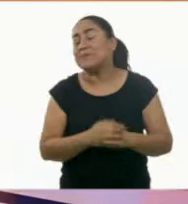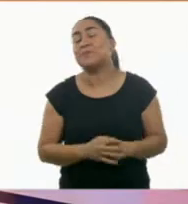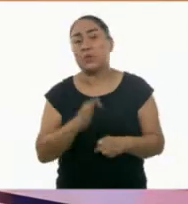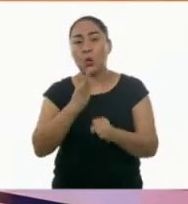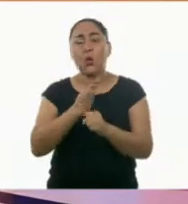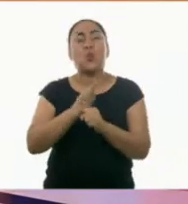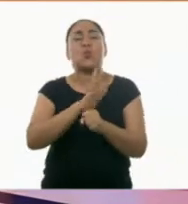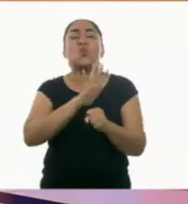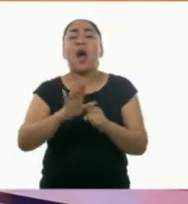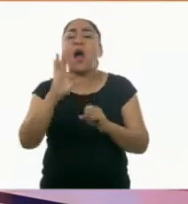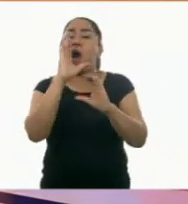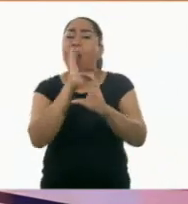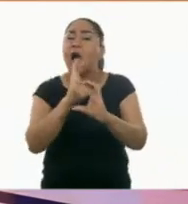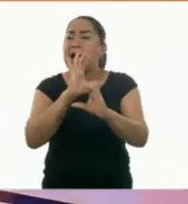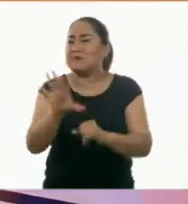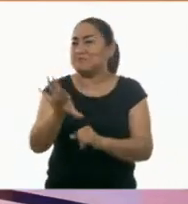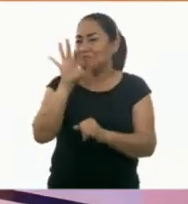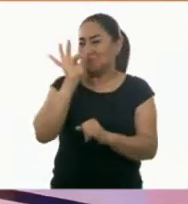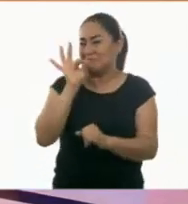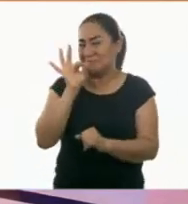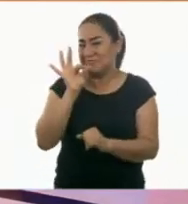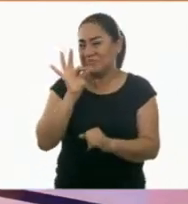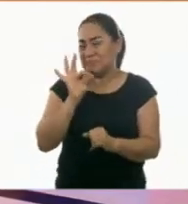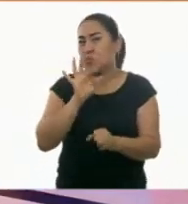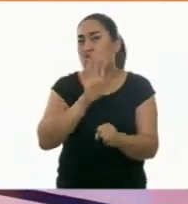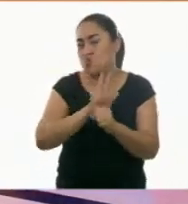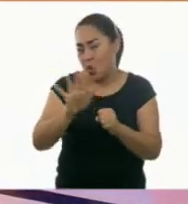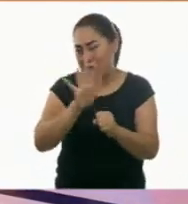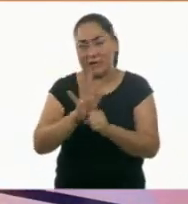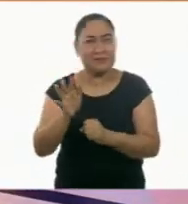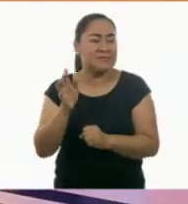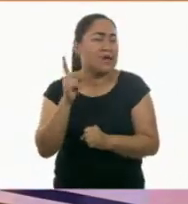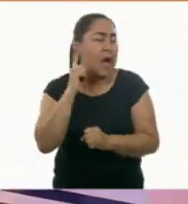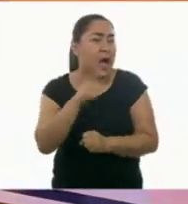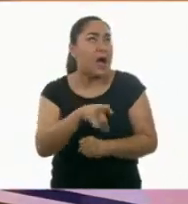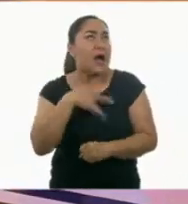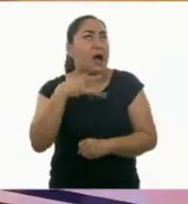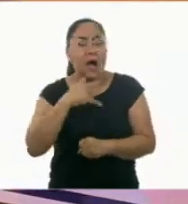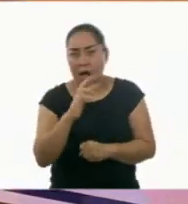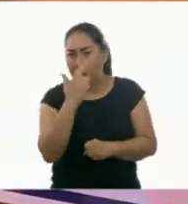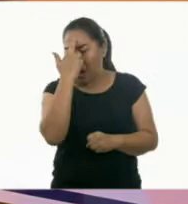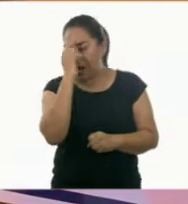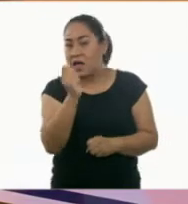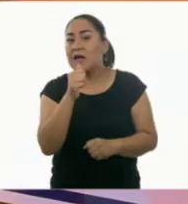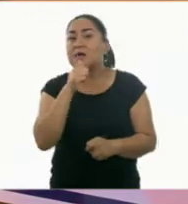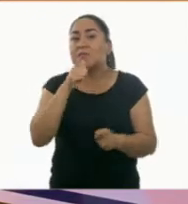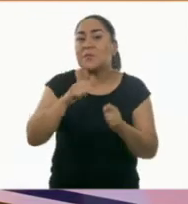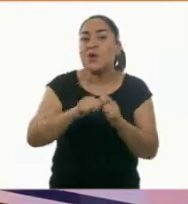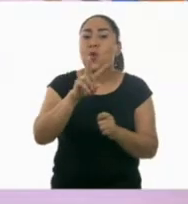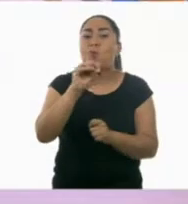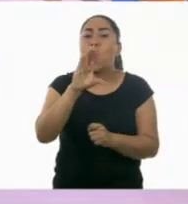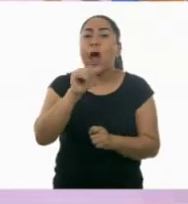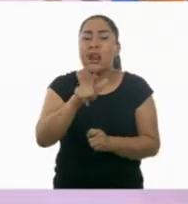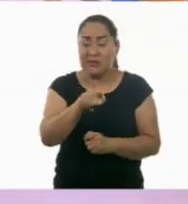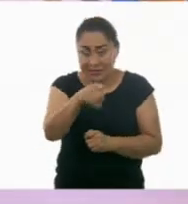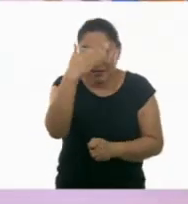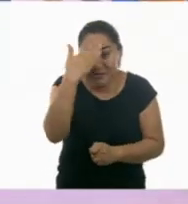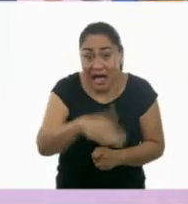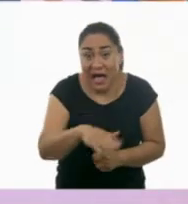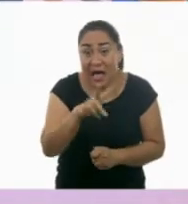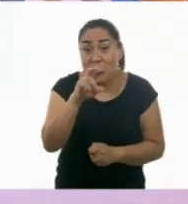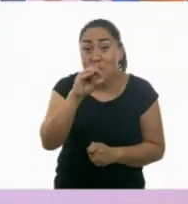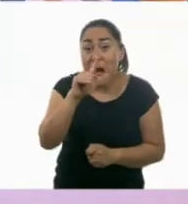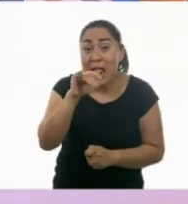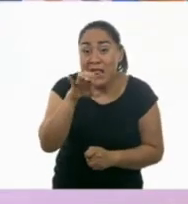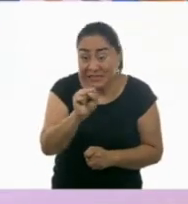a elegir esa canción que nos mandaron a decir que la pusiéramos porque les recuerdan las vocales. ¿Ustedes, niños, se acuerdan de las vocales? Y